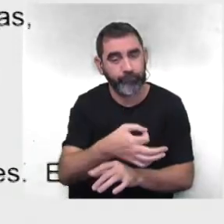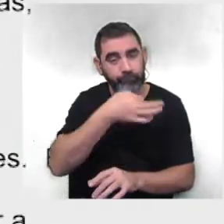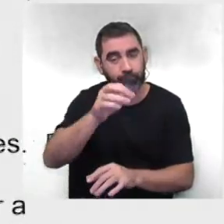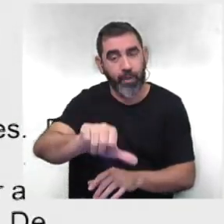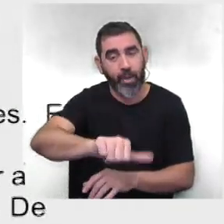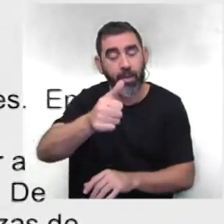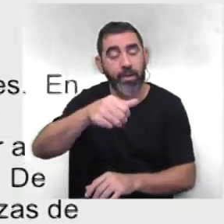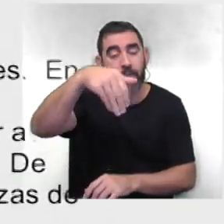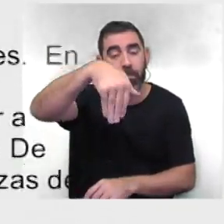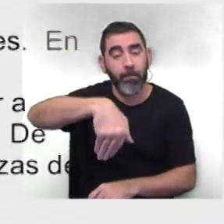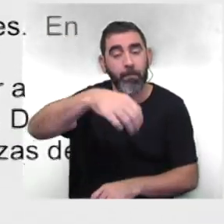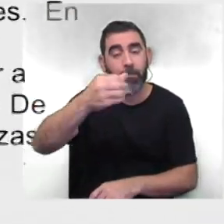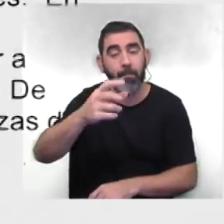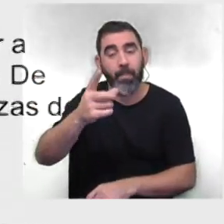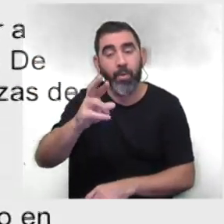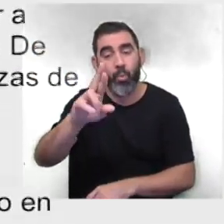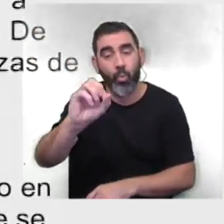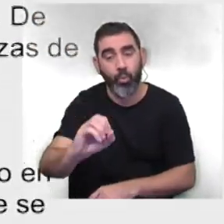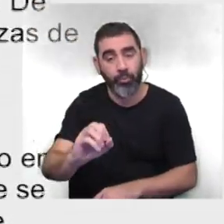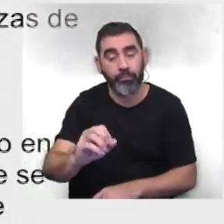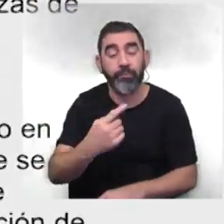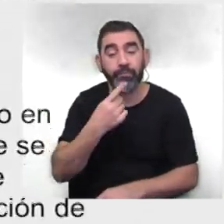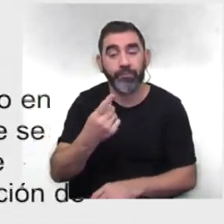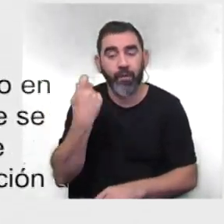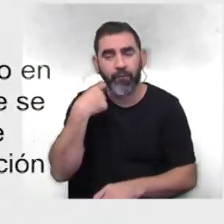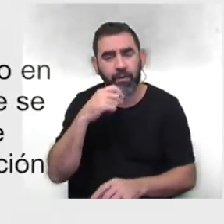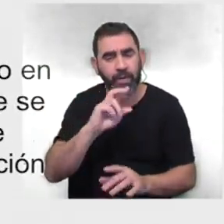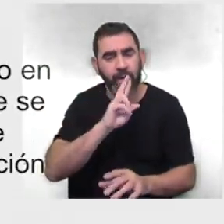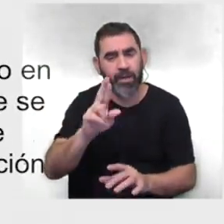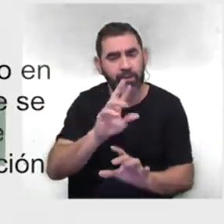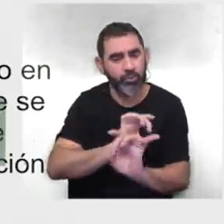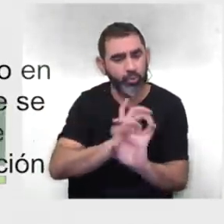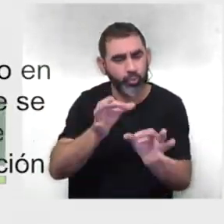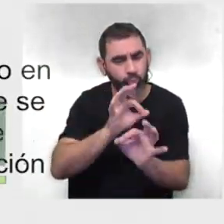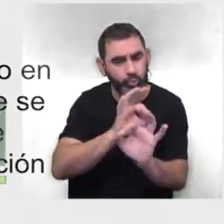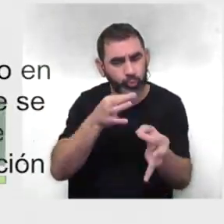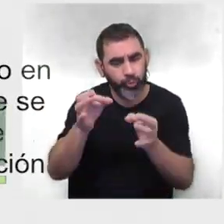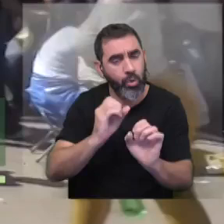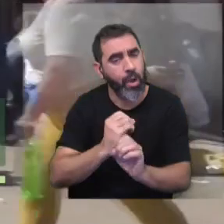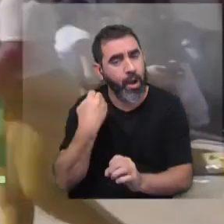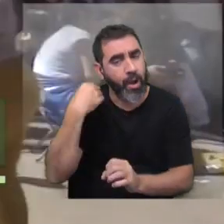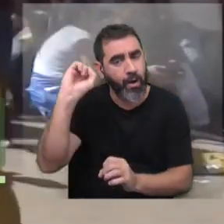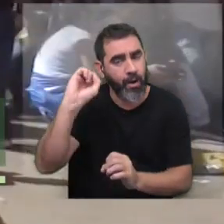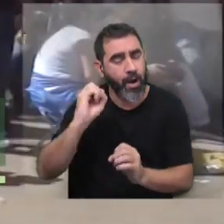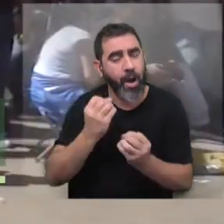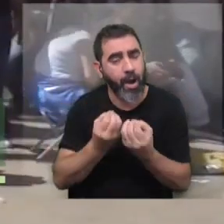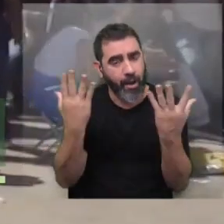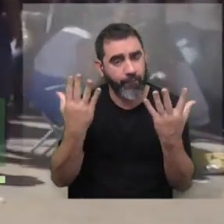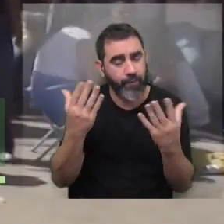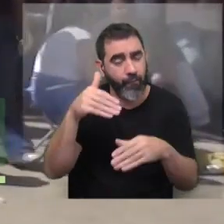ganador al presidente maduro Consideró que la falta de resultados desglosados es una grave violación de principios